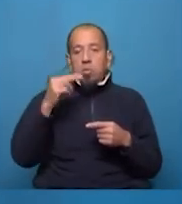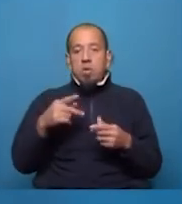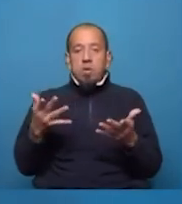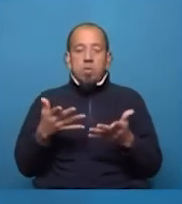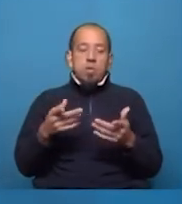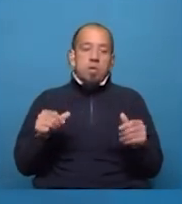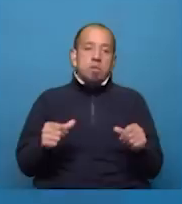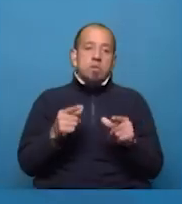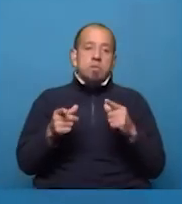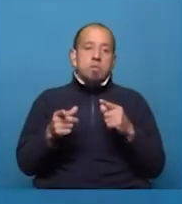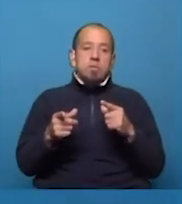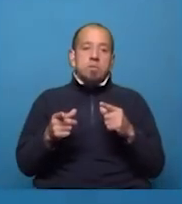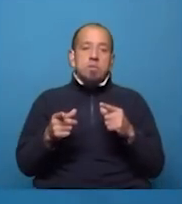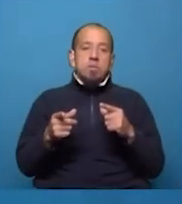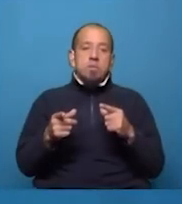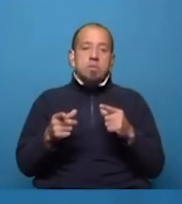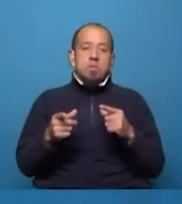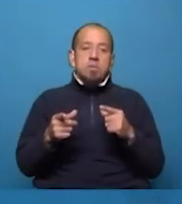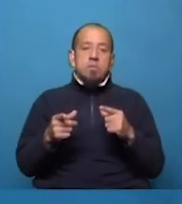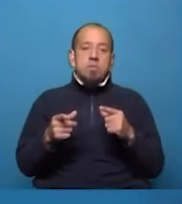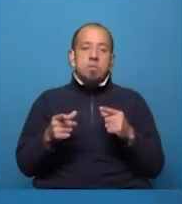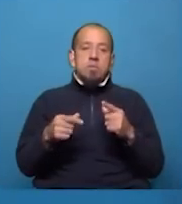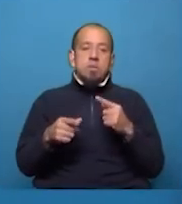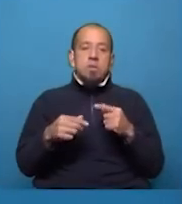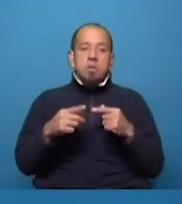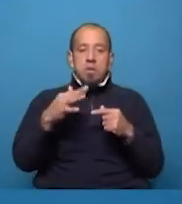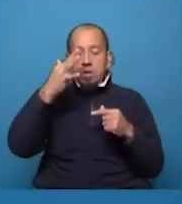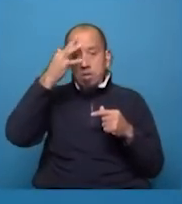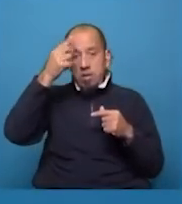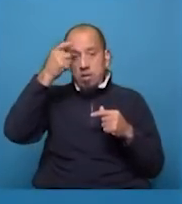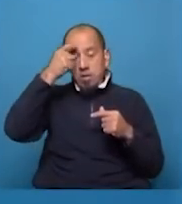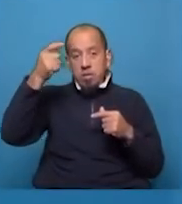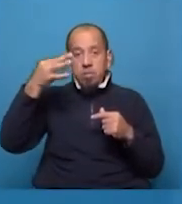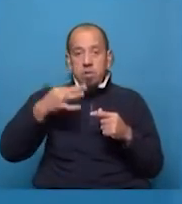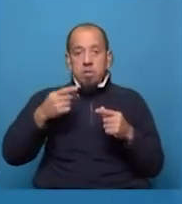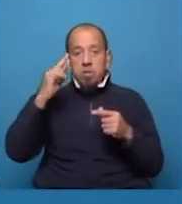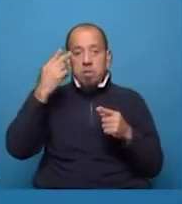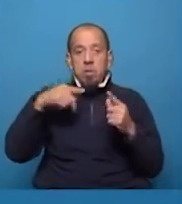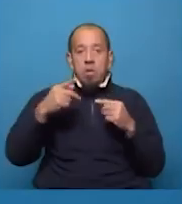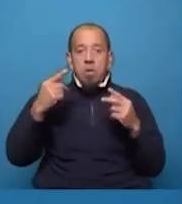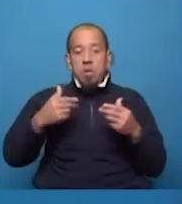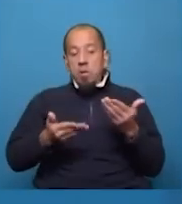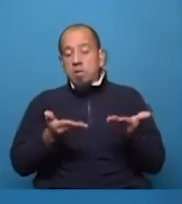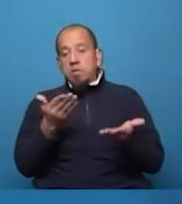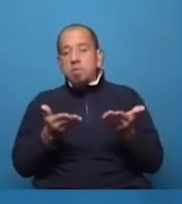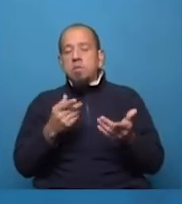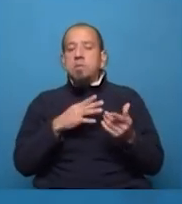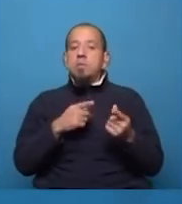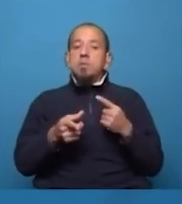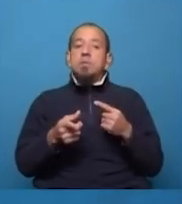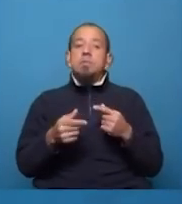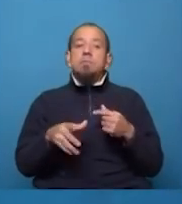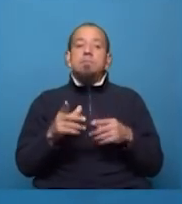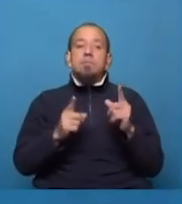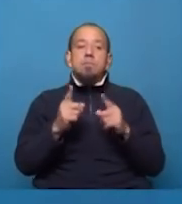ahora contrató a un experto integral que por suerte es uruguayo un análisis de riesgo Bueno ahí